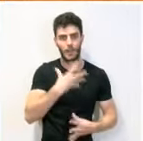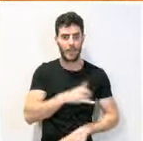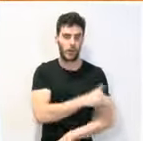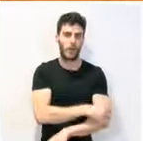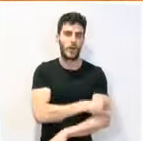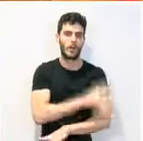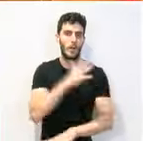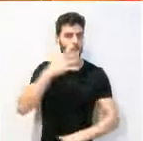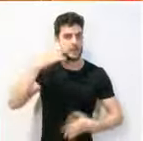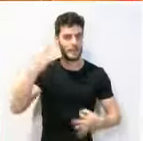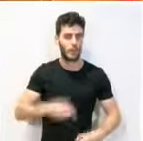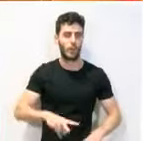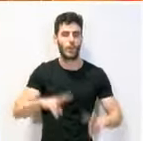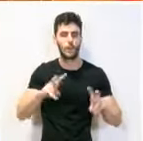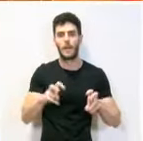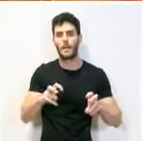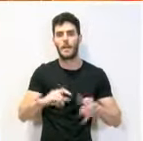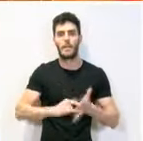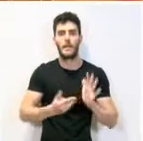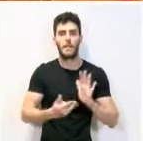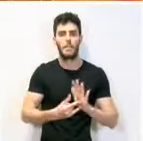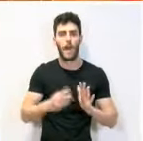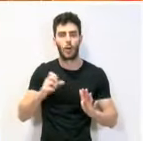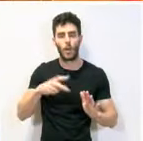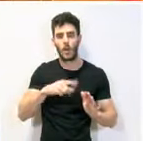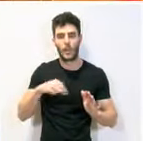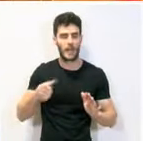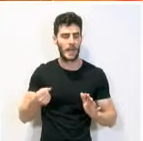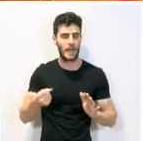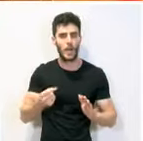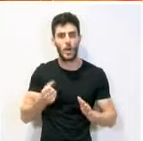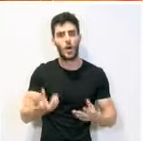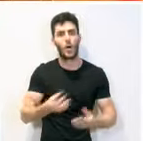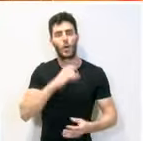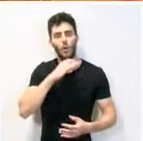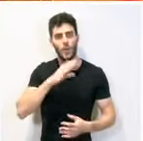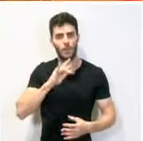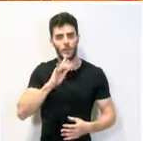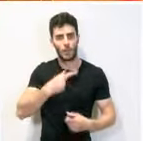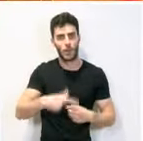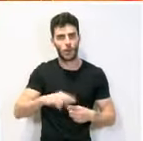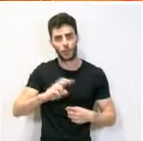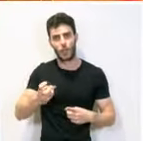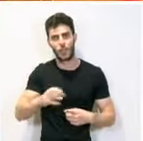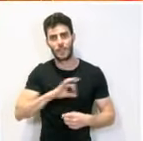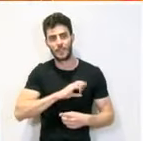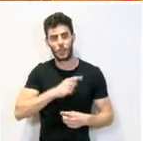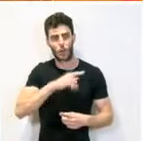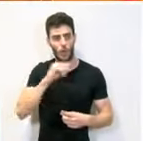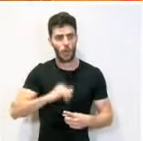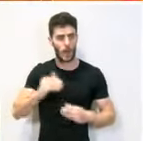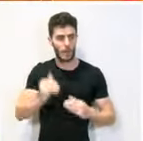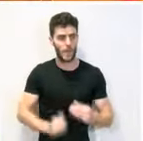porque seguramente con lo del Plan Concilia estará contento, pero con otras cosas, ¿verdad, señor González? No está tanto.